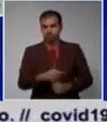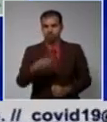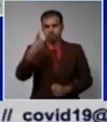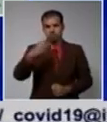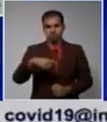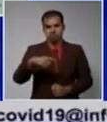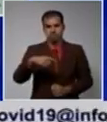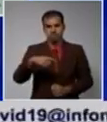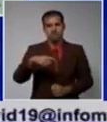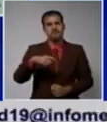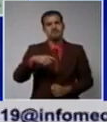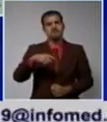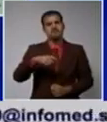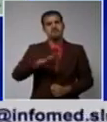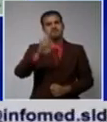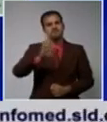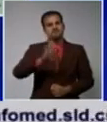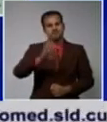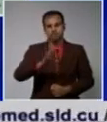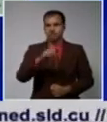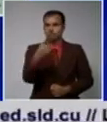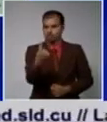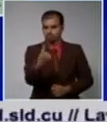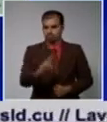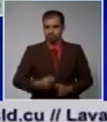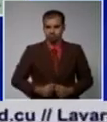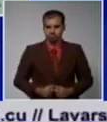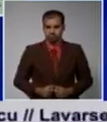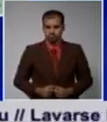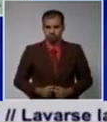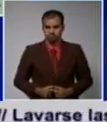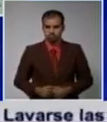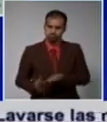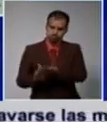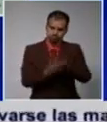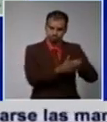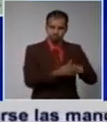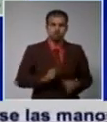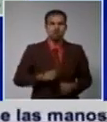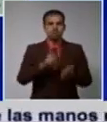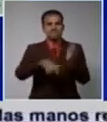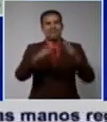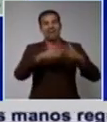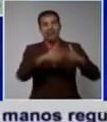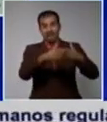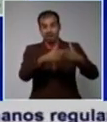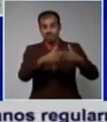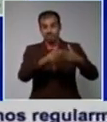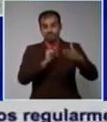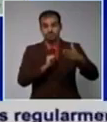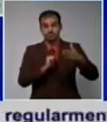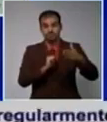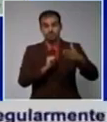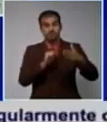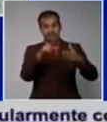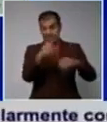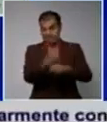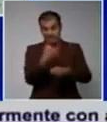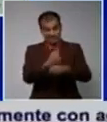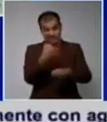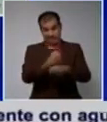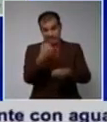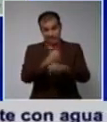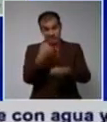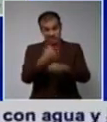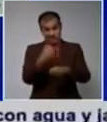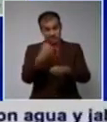municipio Fran País. Lamentablemente Granma, no, aunque se trabaja duro,